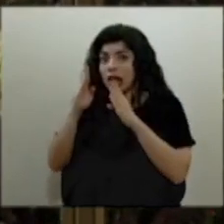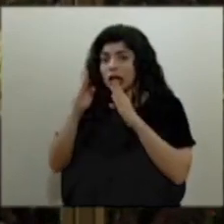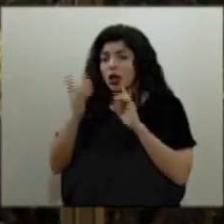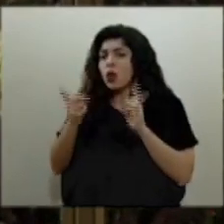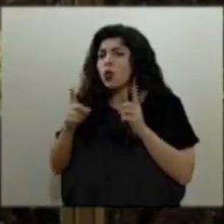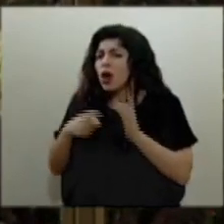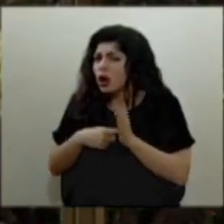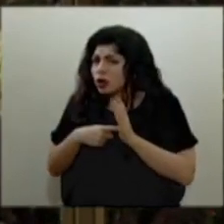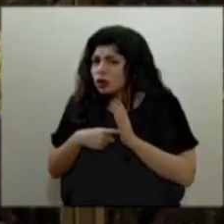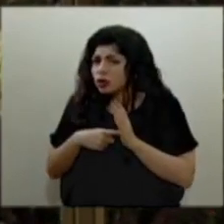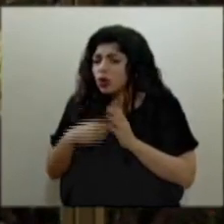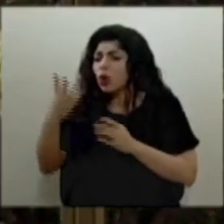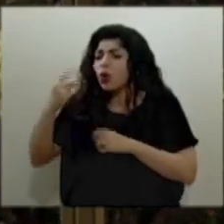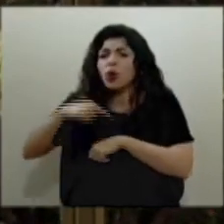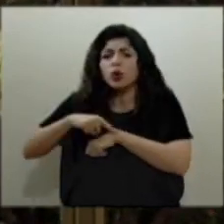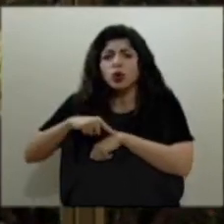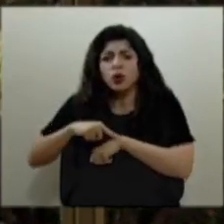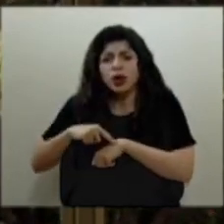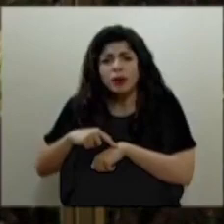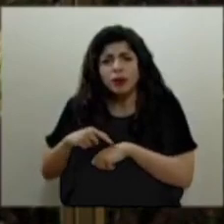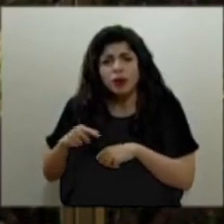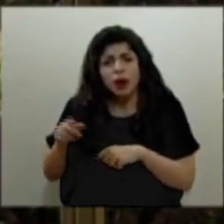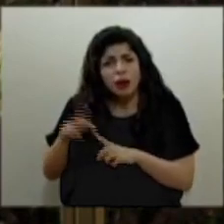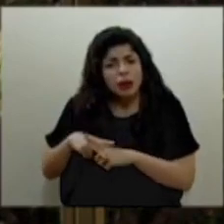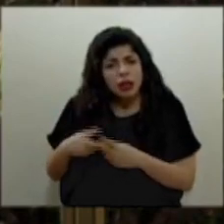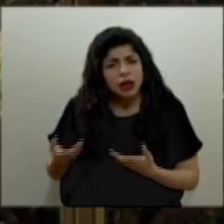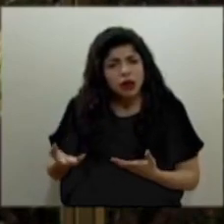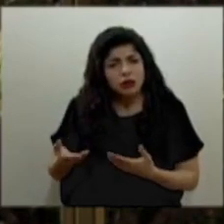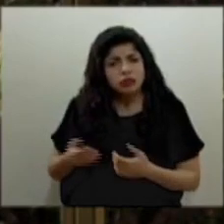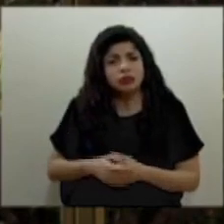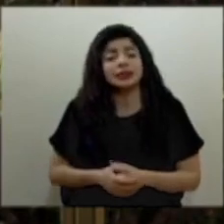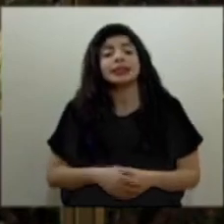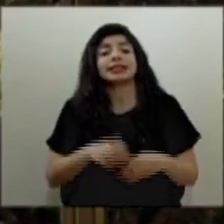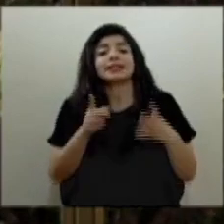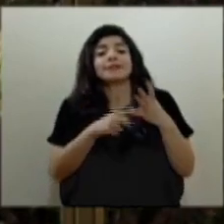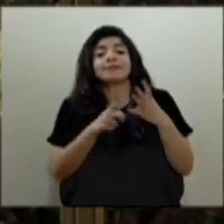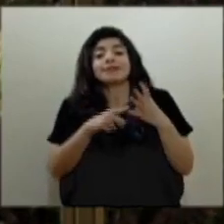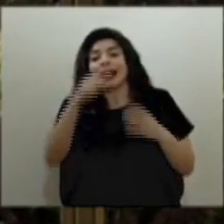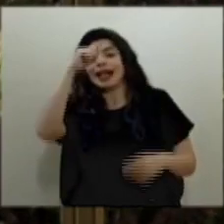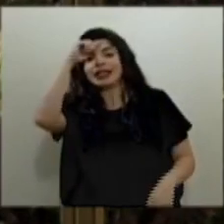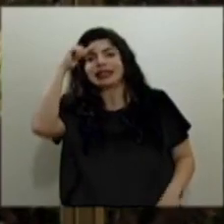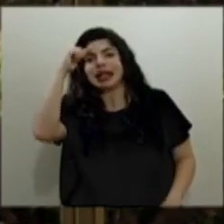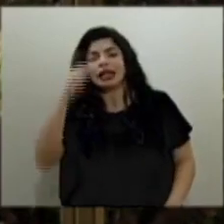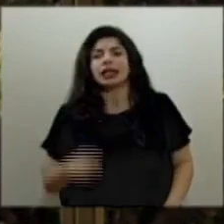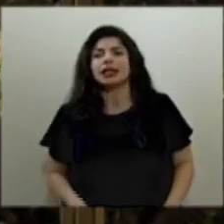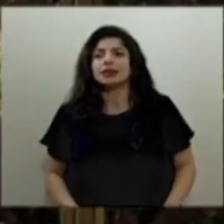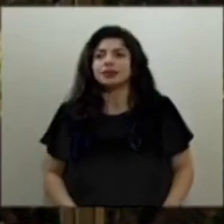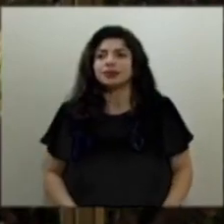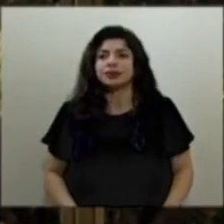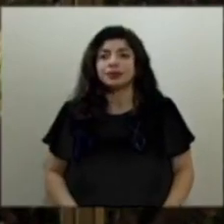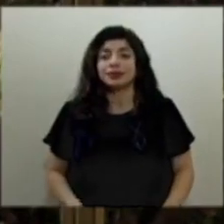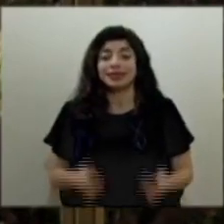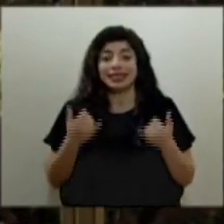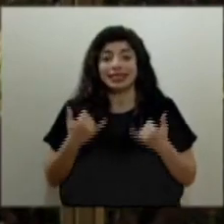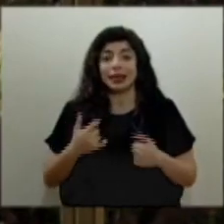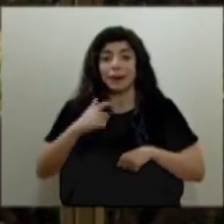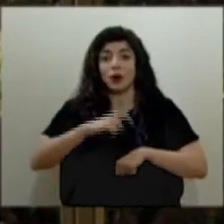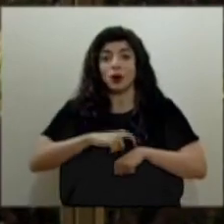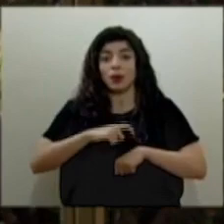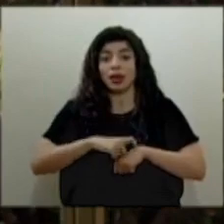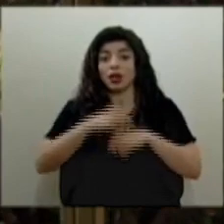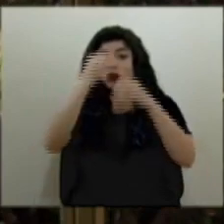servicios y a lo largo de cuánto tiempo estaría rigiendo esto? Y para don Alexander, en este momento se